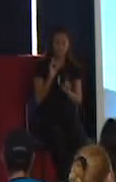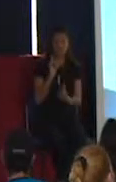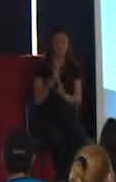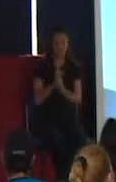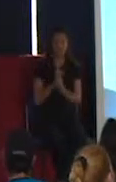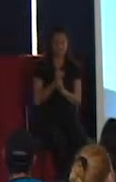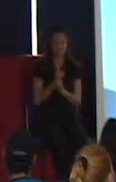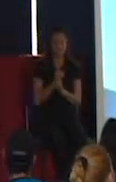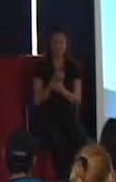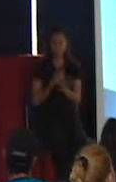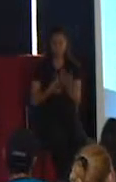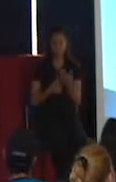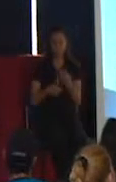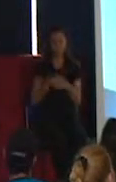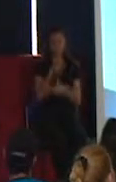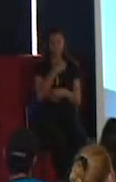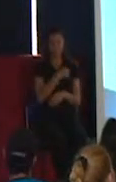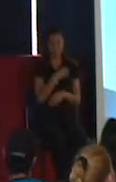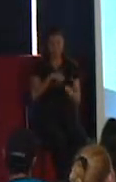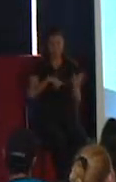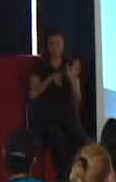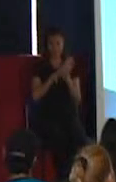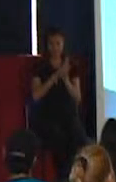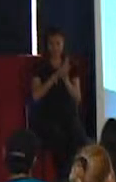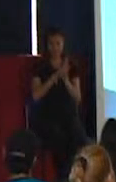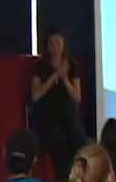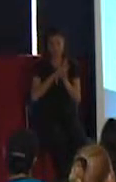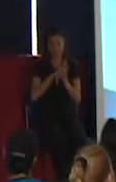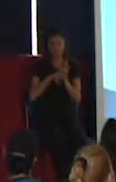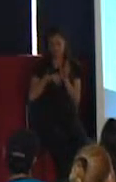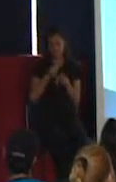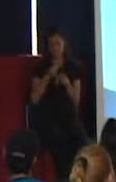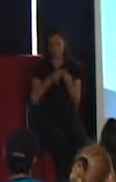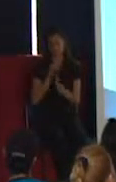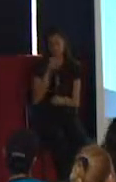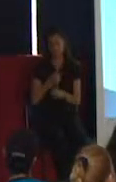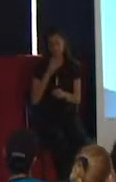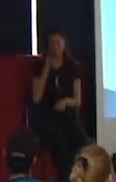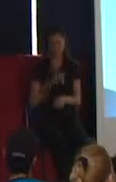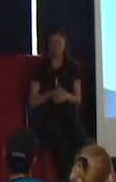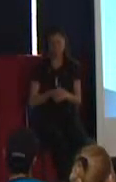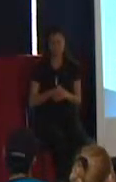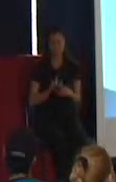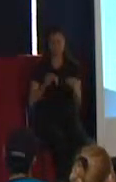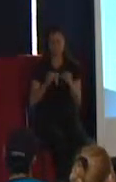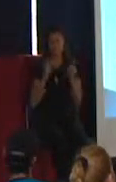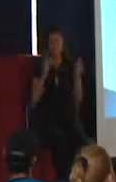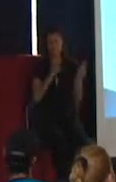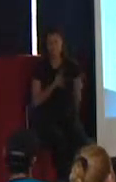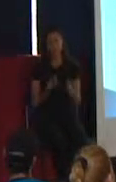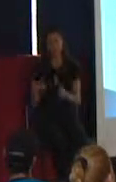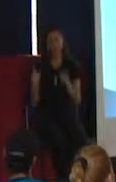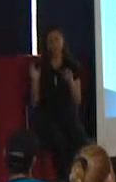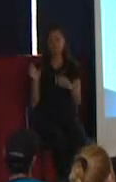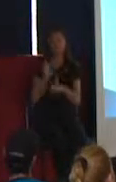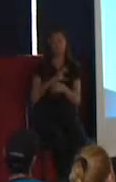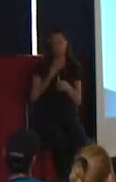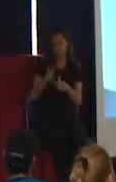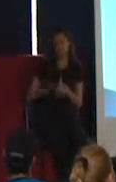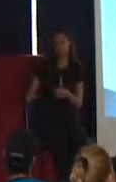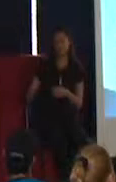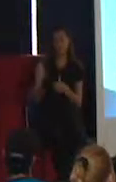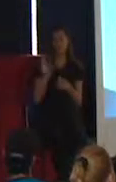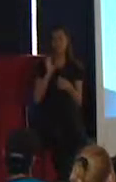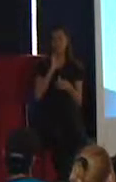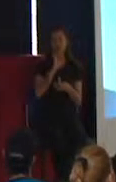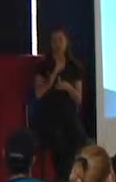la efectividad es que esto y que esta ley se lleve a cabo y que las personas, tanto los ciudadanos como